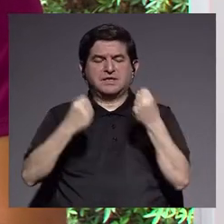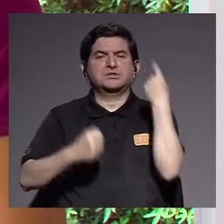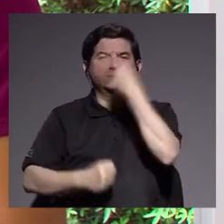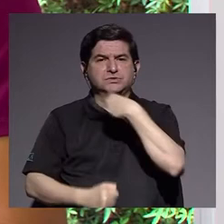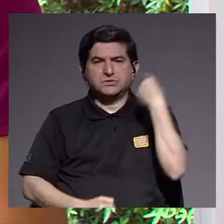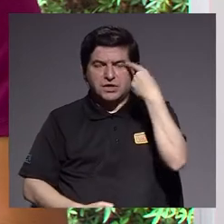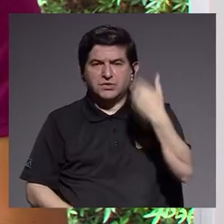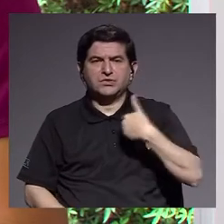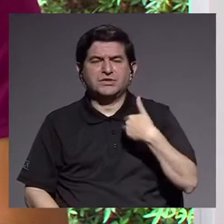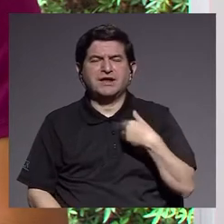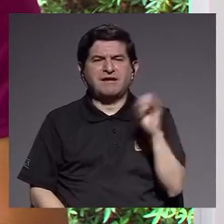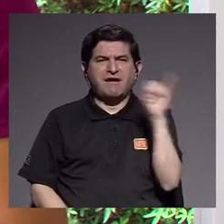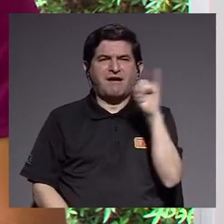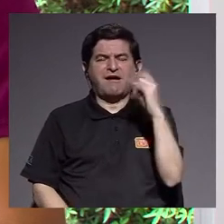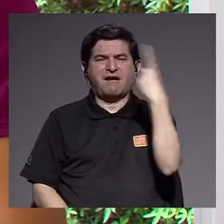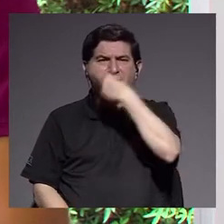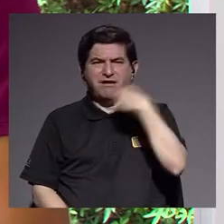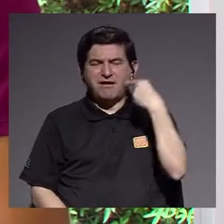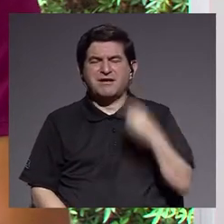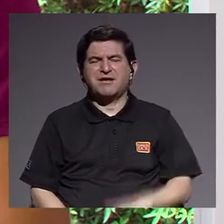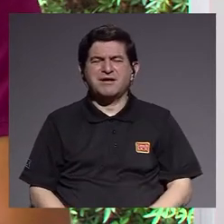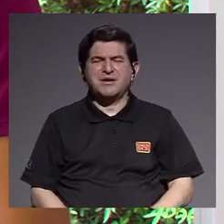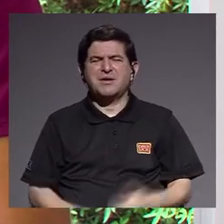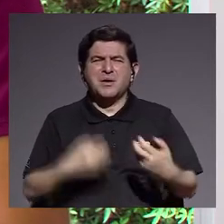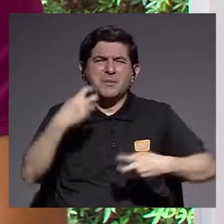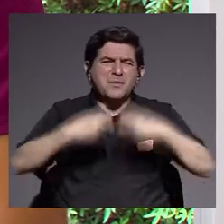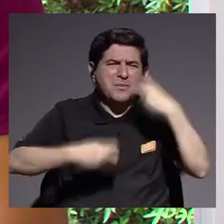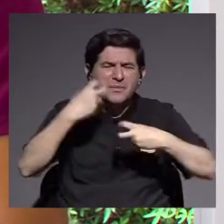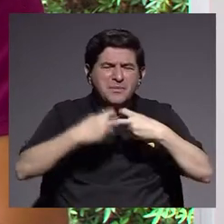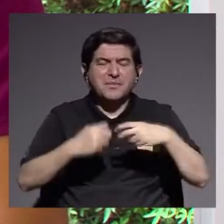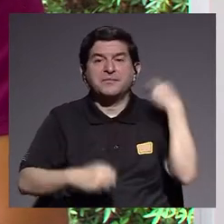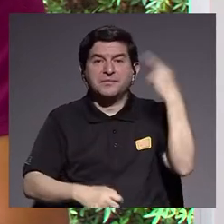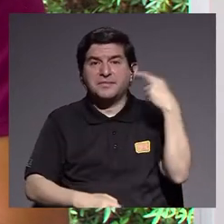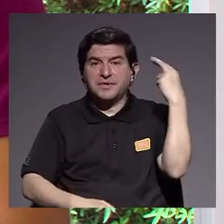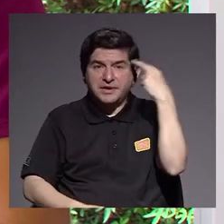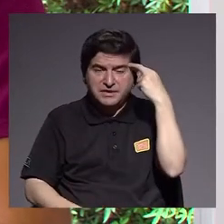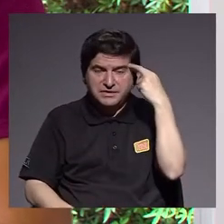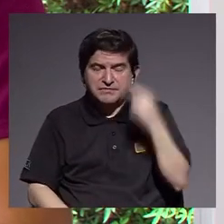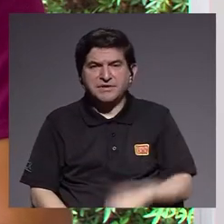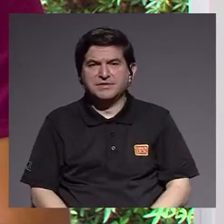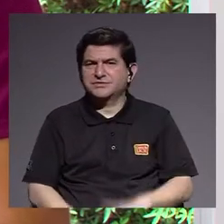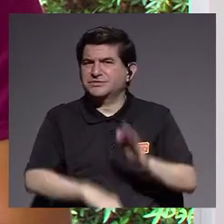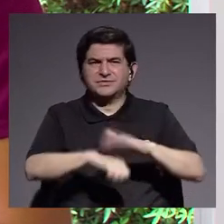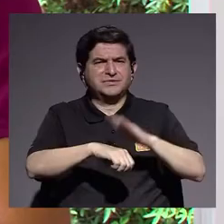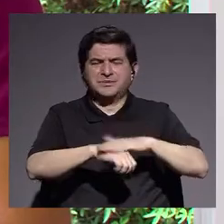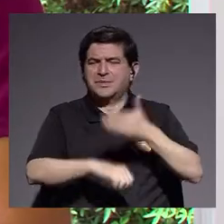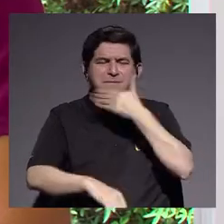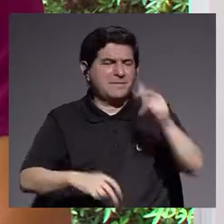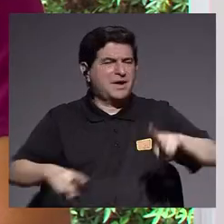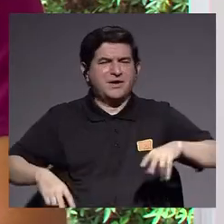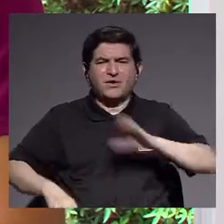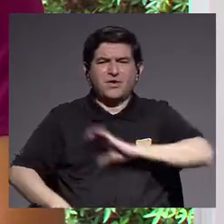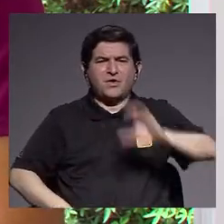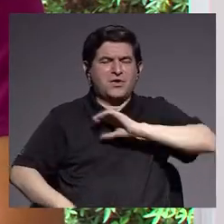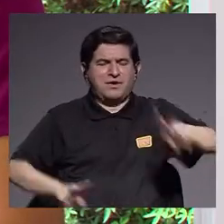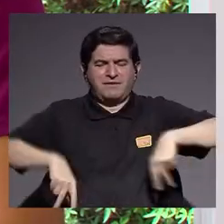vamos a tener infecciones en la boca vamos a tener malestares perdonar y por lo tanto en normal